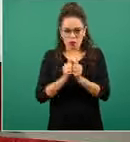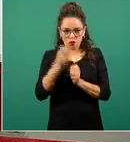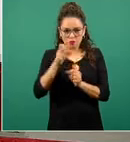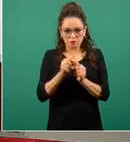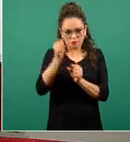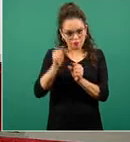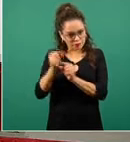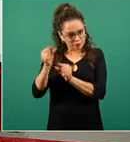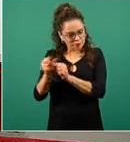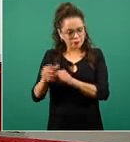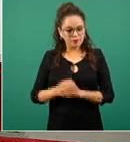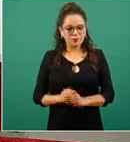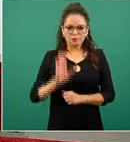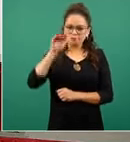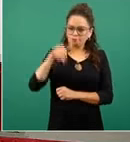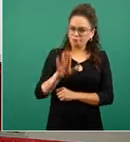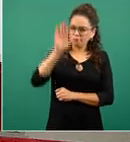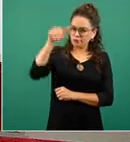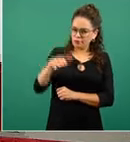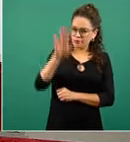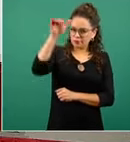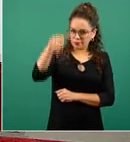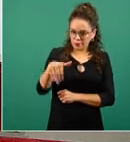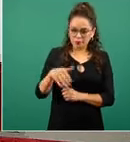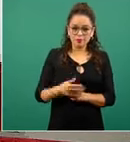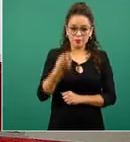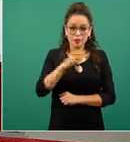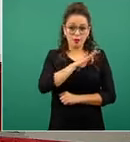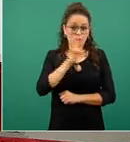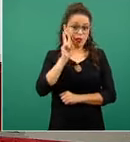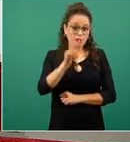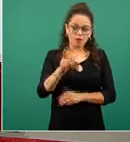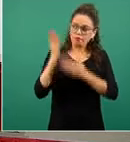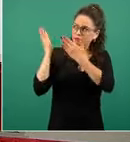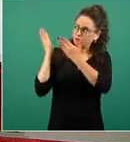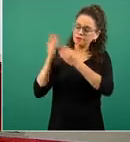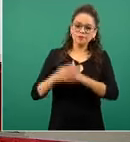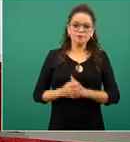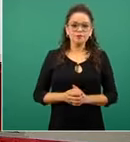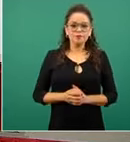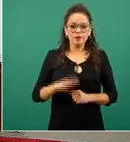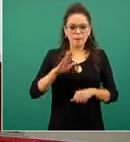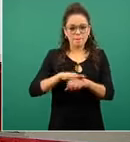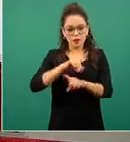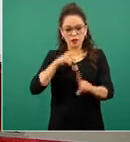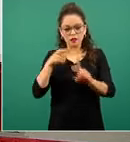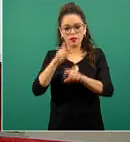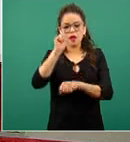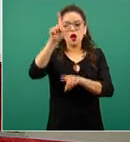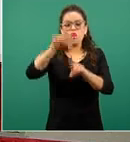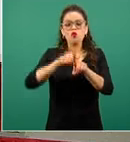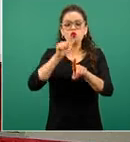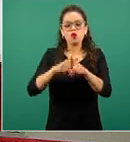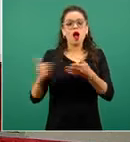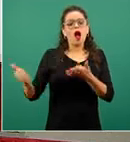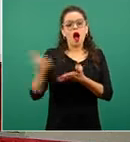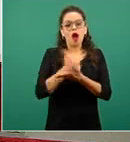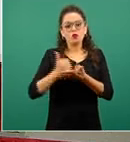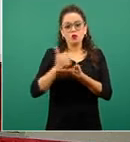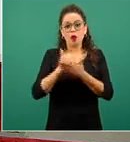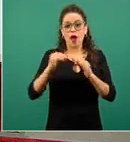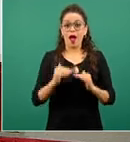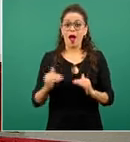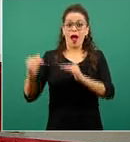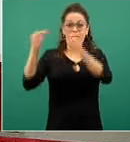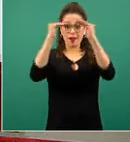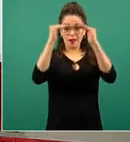forma que precisamente se grafica de esta curva epidémica, específicamente la de color azul superior, que